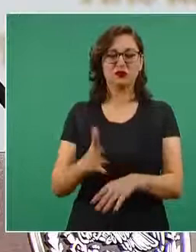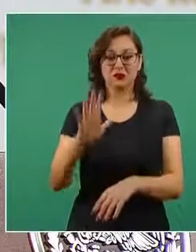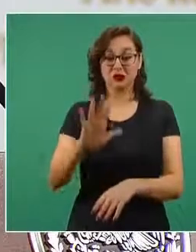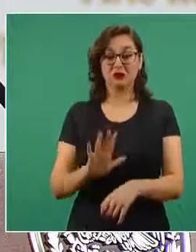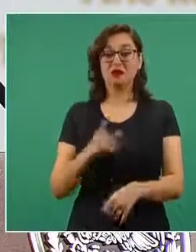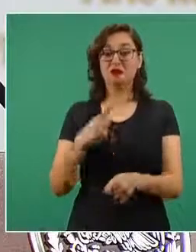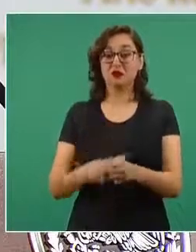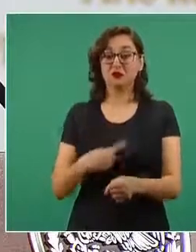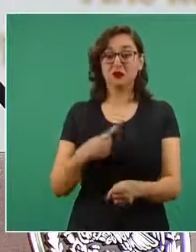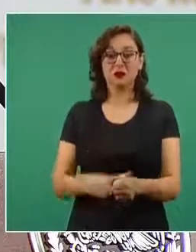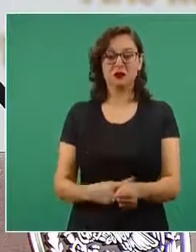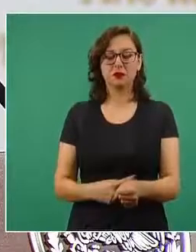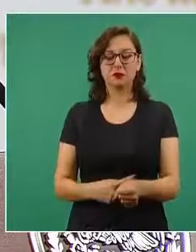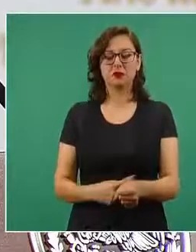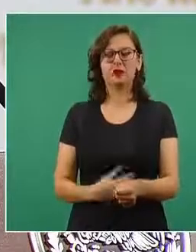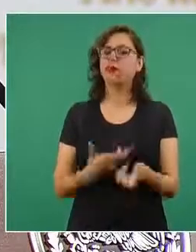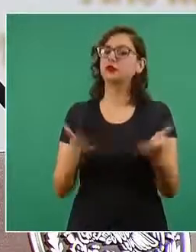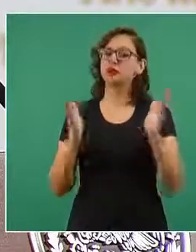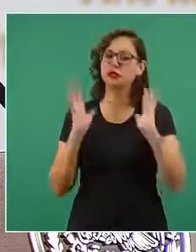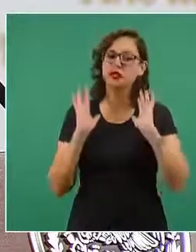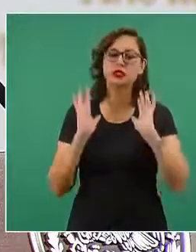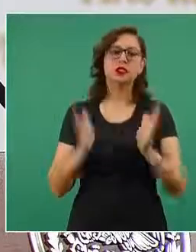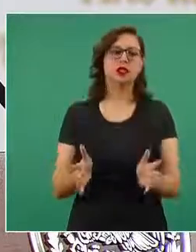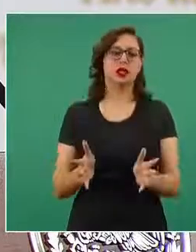y debemos de